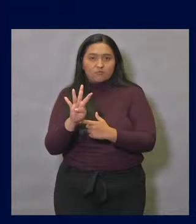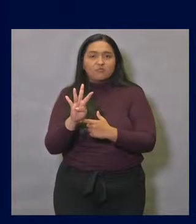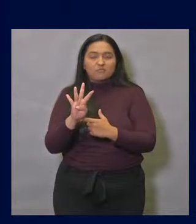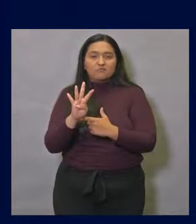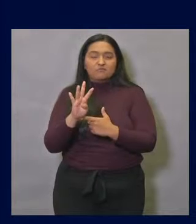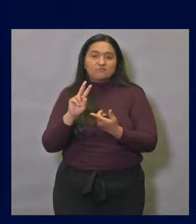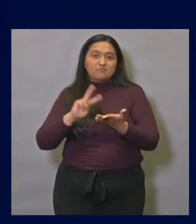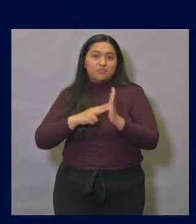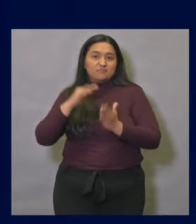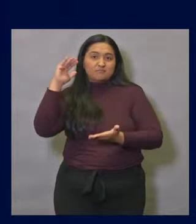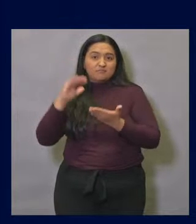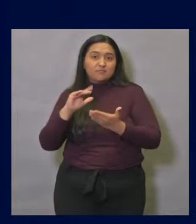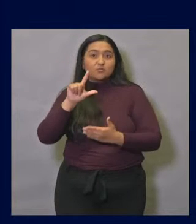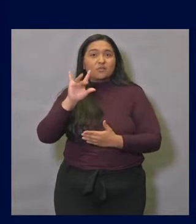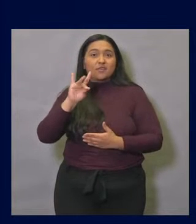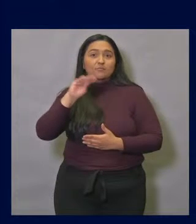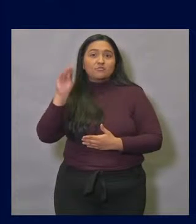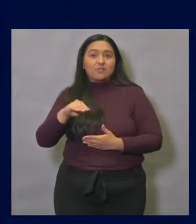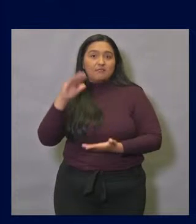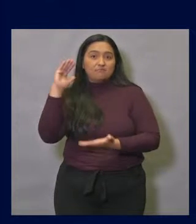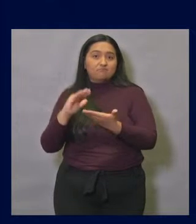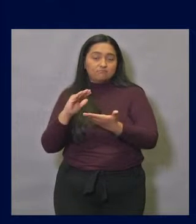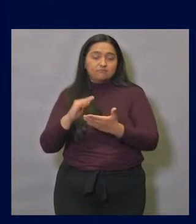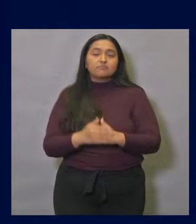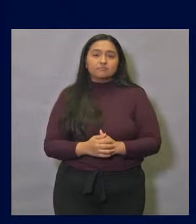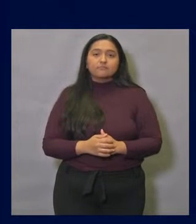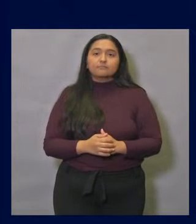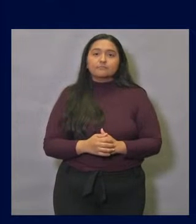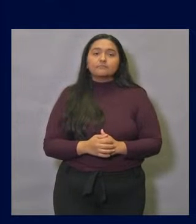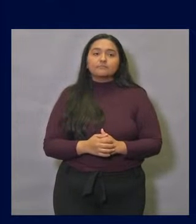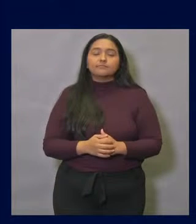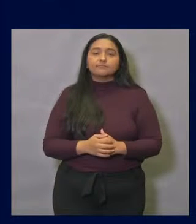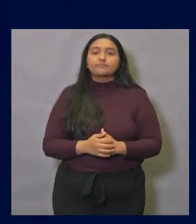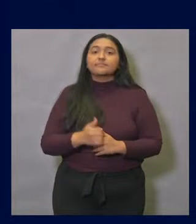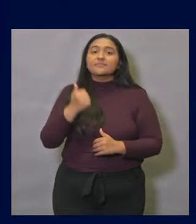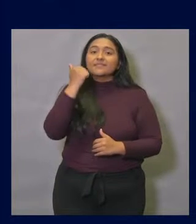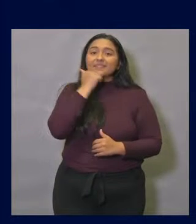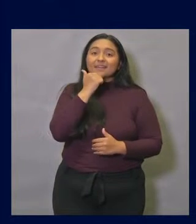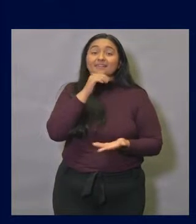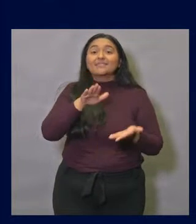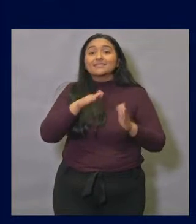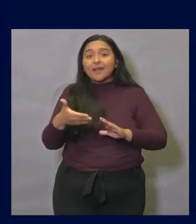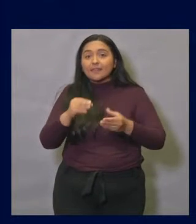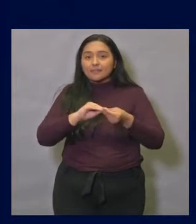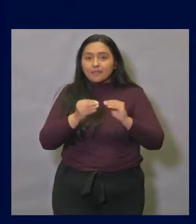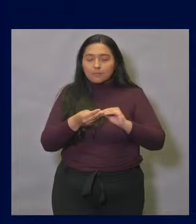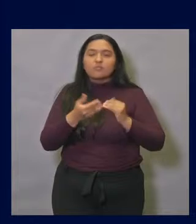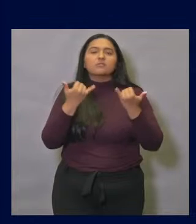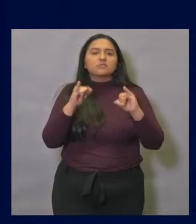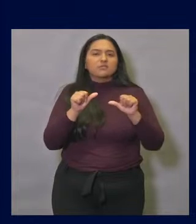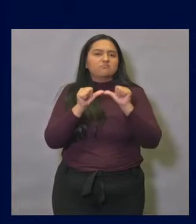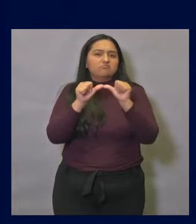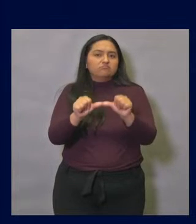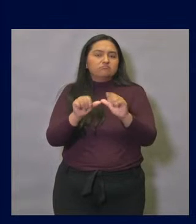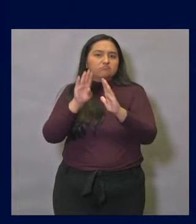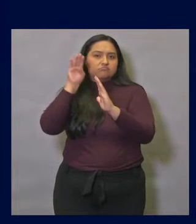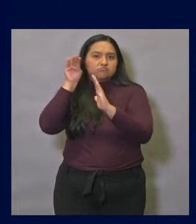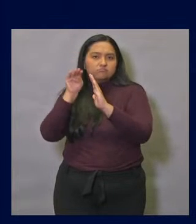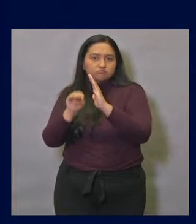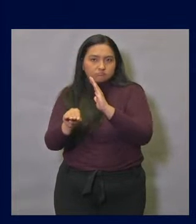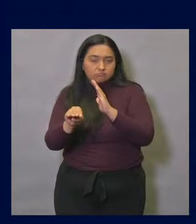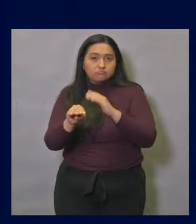del 28%. Mientras tanto, el promedio diario de muertes continúa disminuyendo significativamente